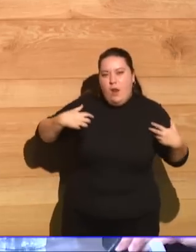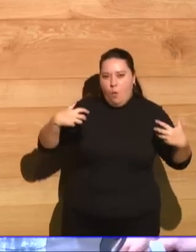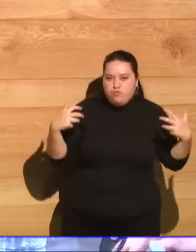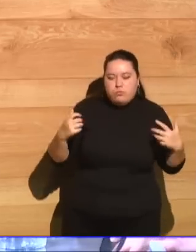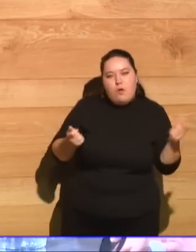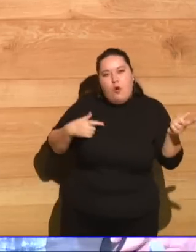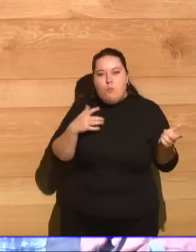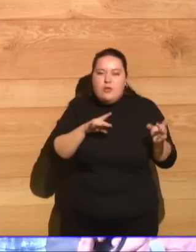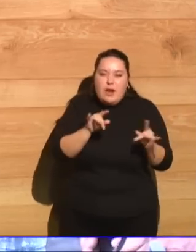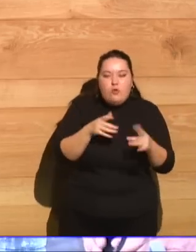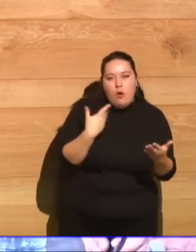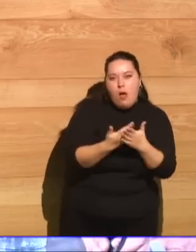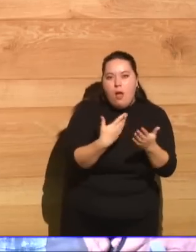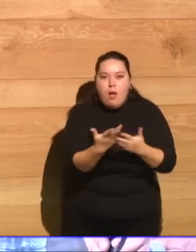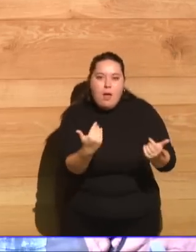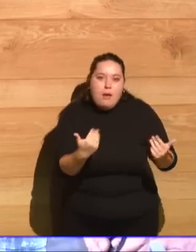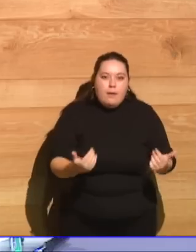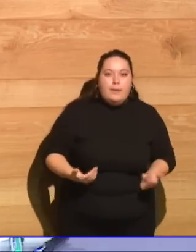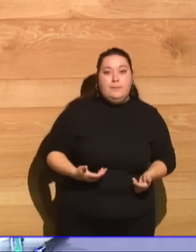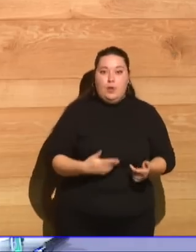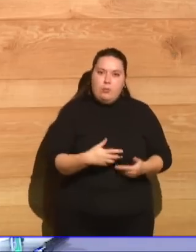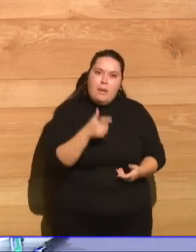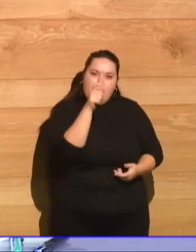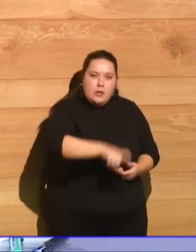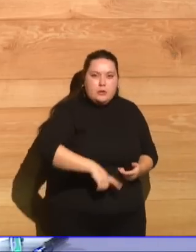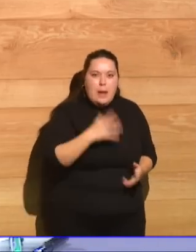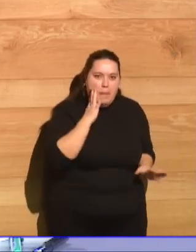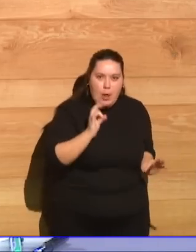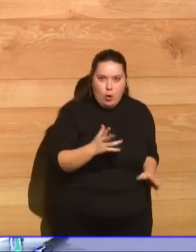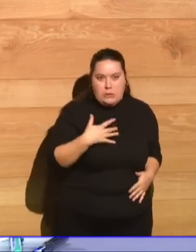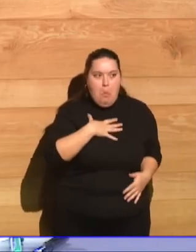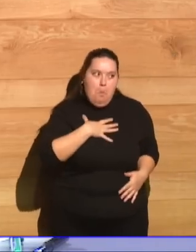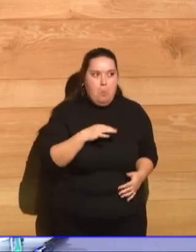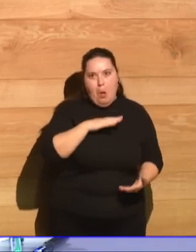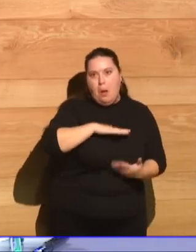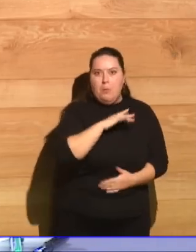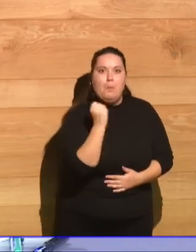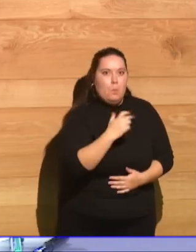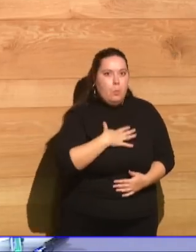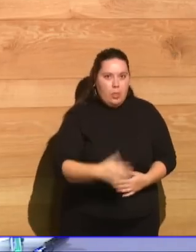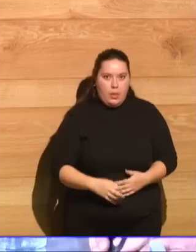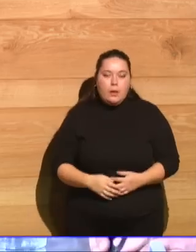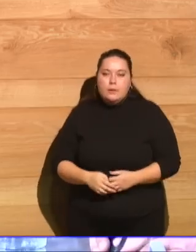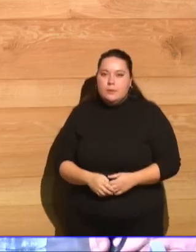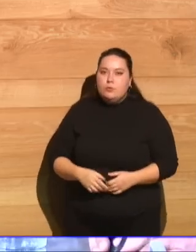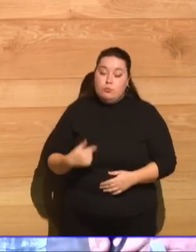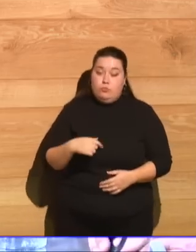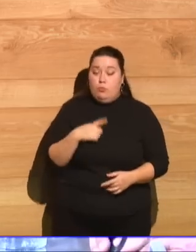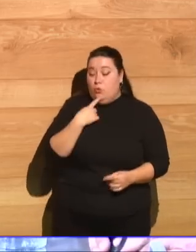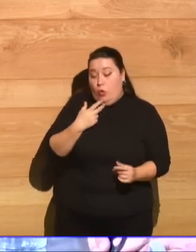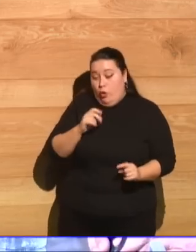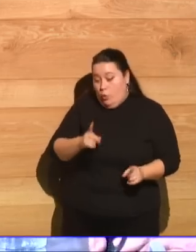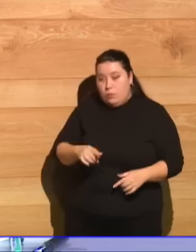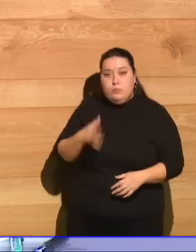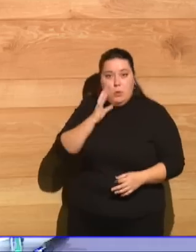su territorio. Era una persona peligrosa, era una persona Que sí, que sí, que capaz sí. de matar. Que sí, Era que lo sí, que- que sí, que sí. Desaforado. Era Sí. gorilas No en la lo- niebla. No lo niego, no lo niego. ¿no?